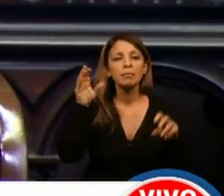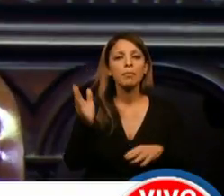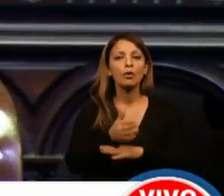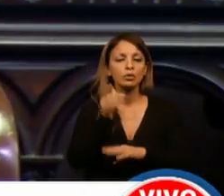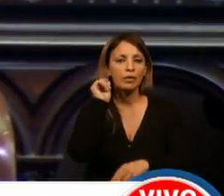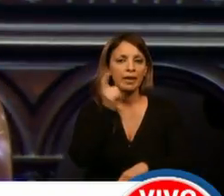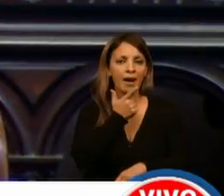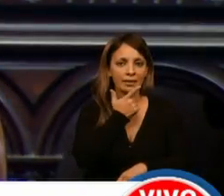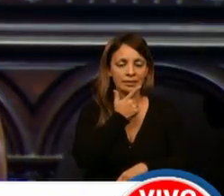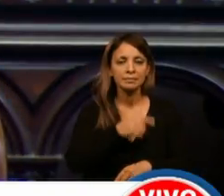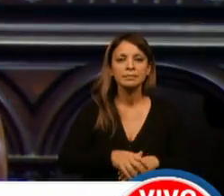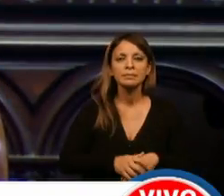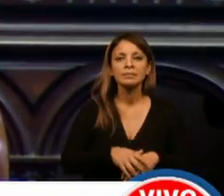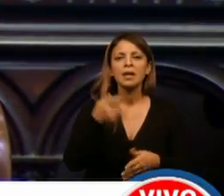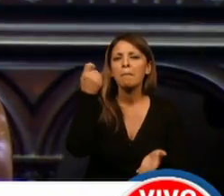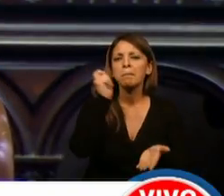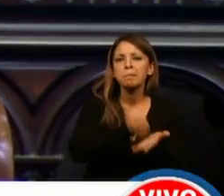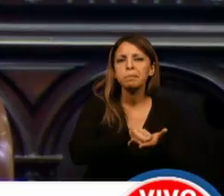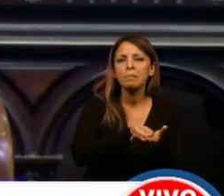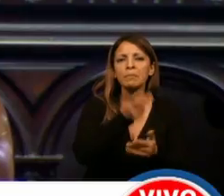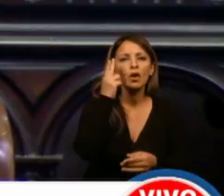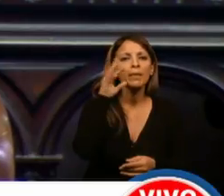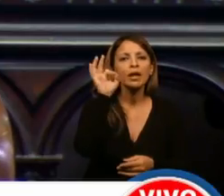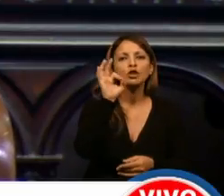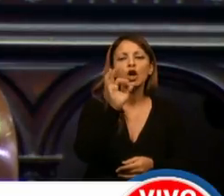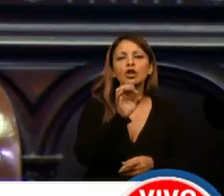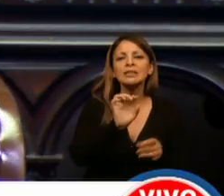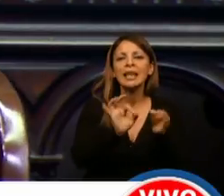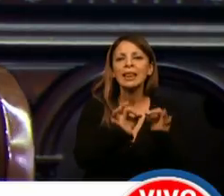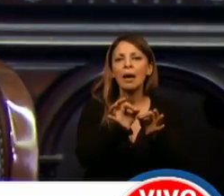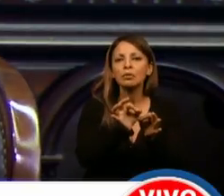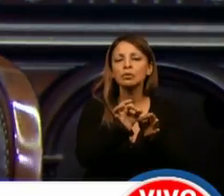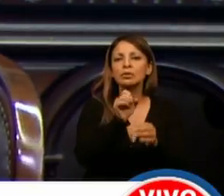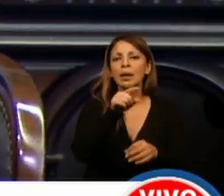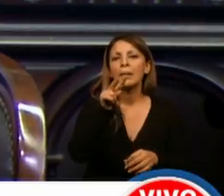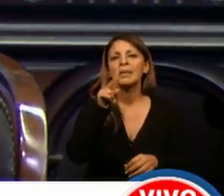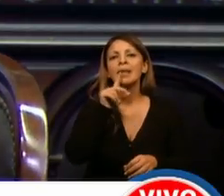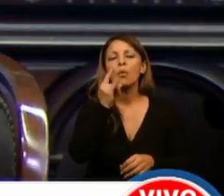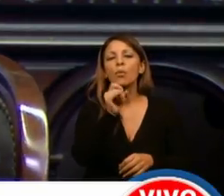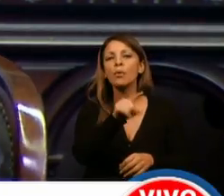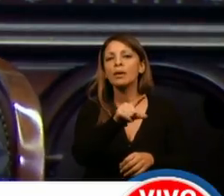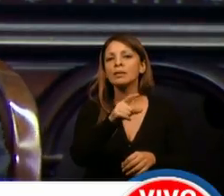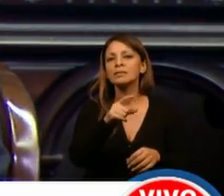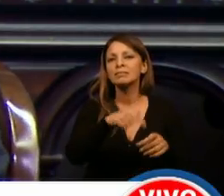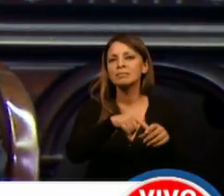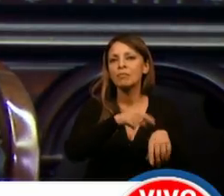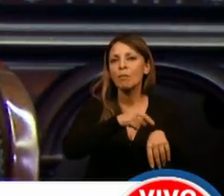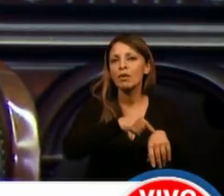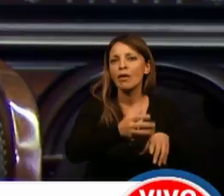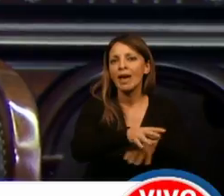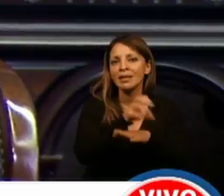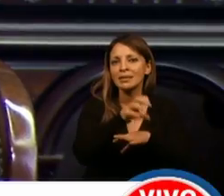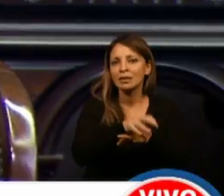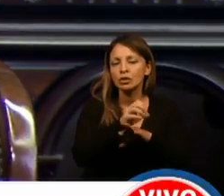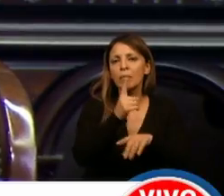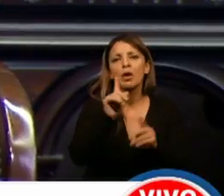empresas productoras se les pagaba 98 centavos de dólar el millón de btu en boca de pozo sin embargo se pagaba la